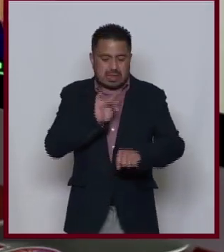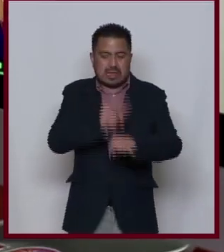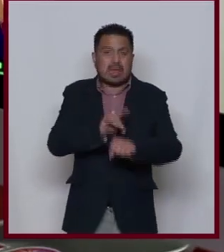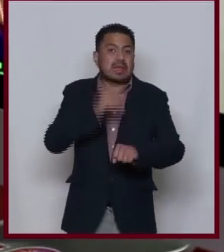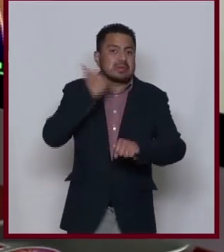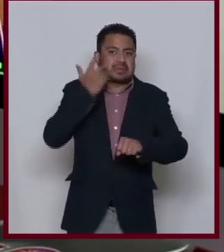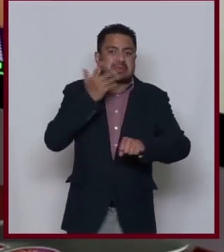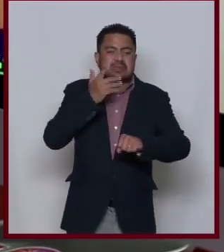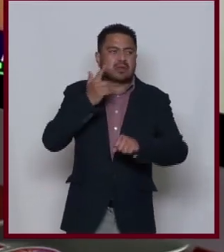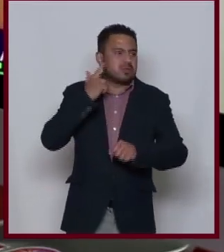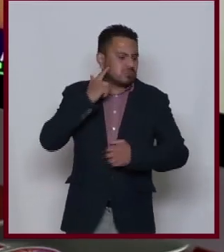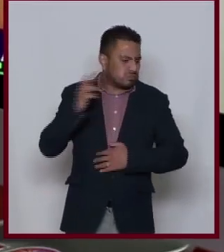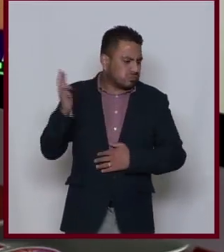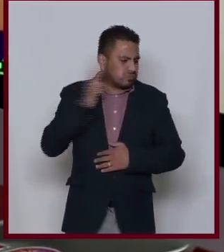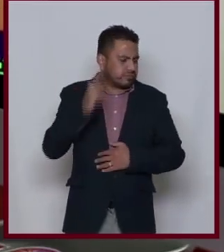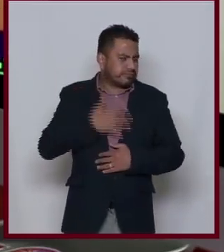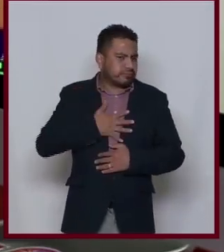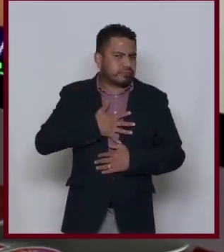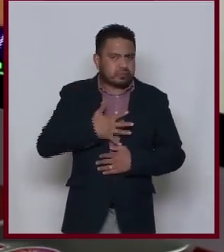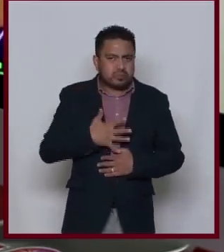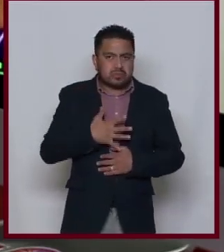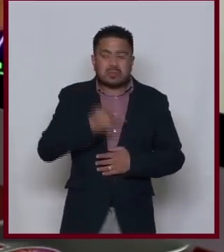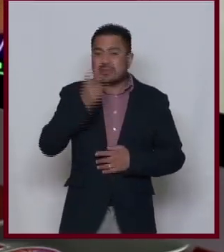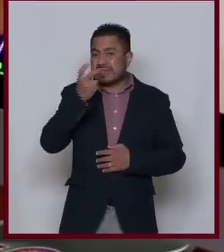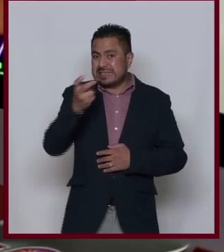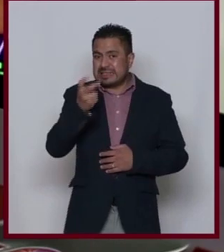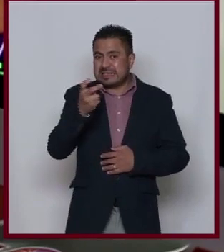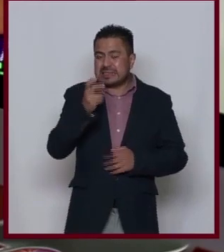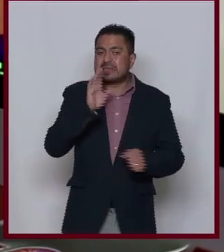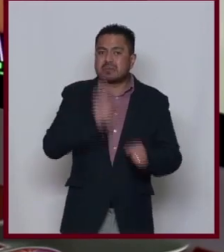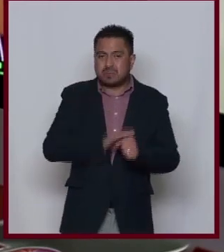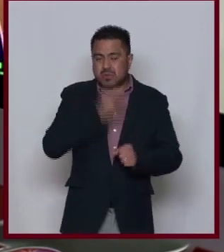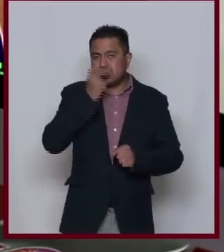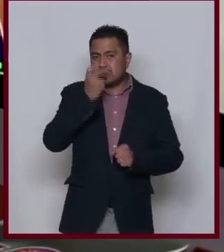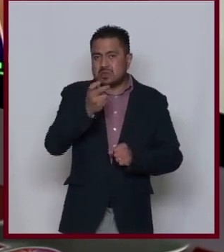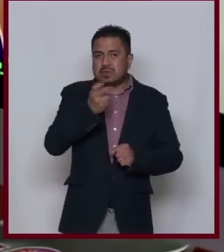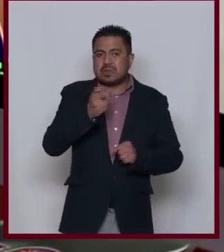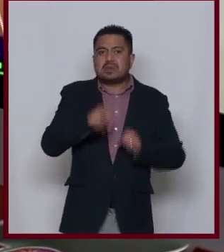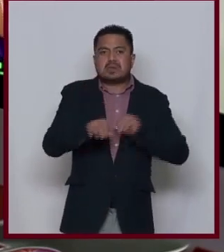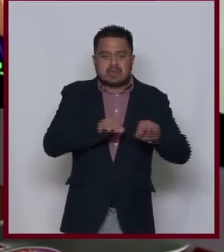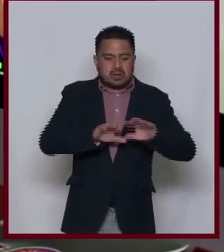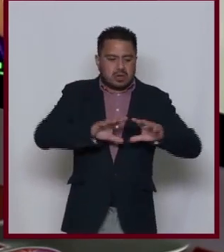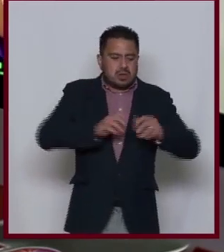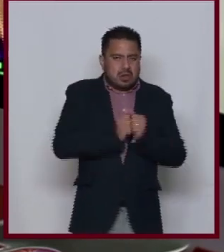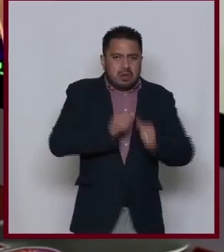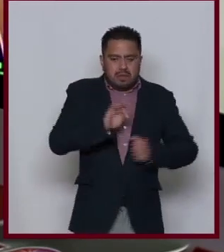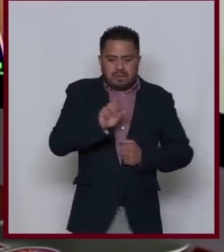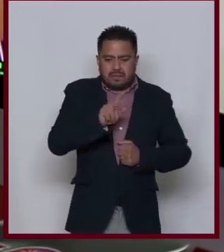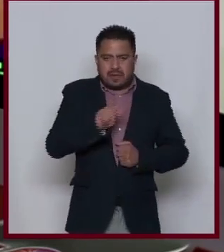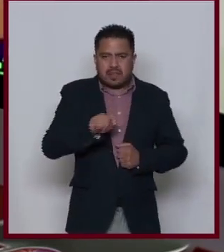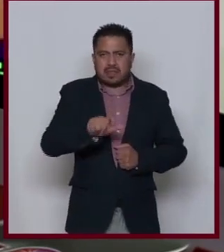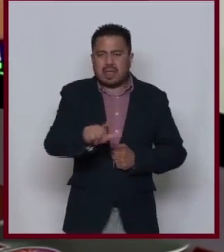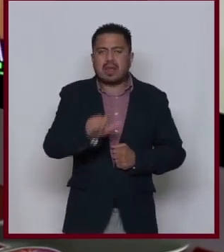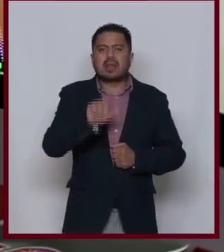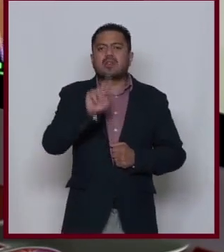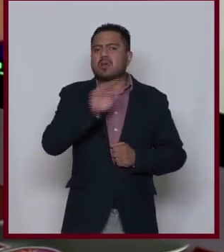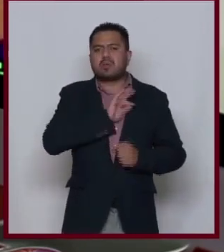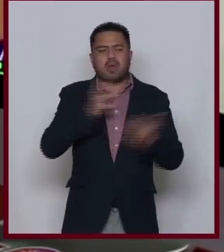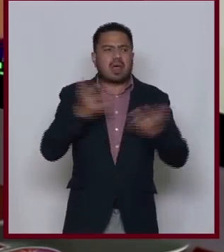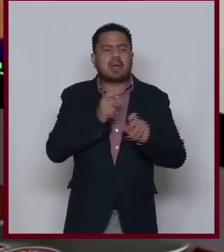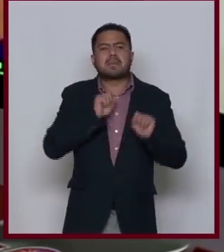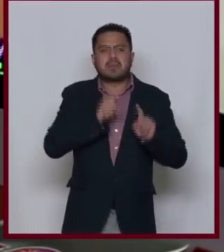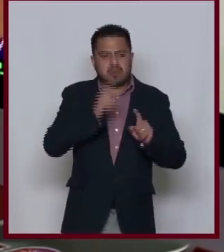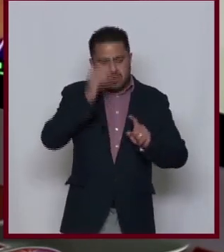que emitiera un sonido, ¿no? Por eso trabajamos con fractales, ¿no? Pero también lo podemos aplicar el